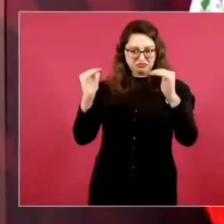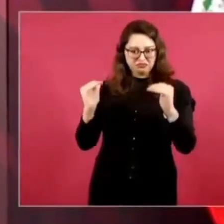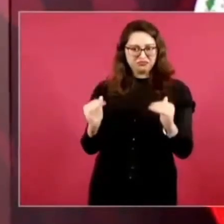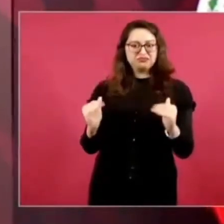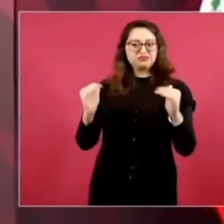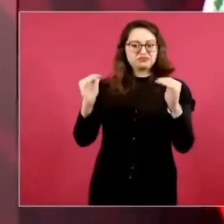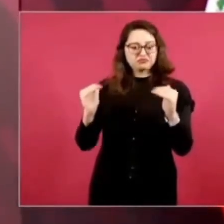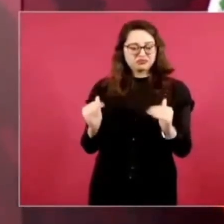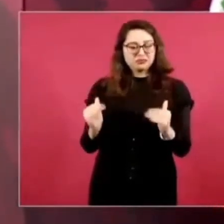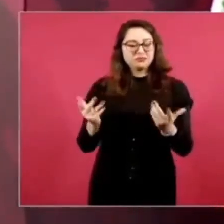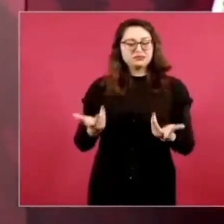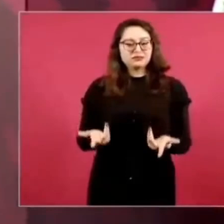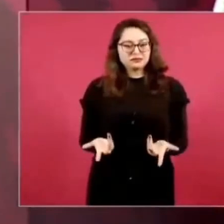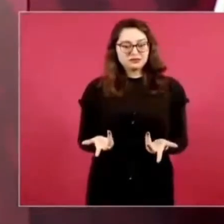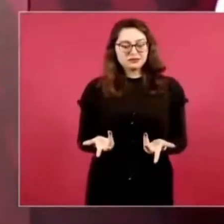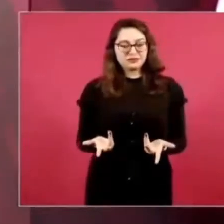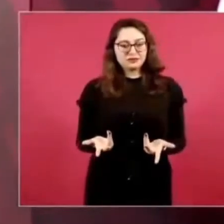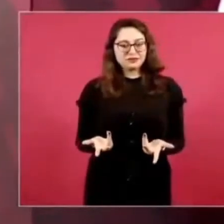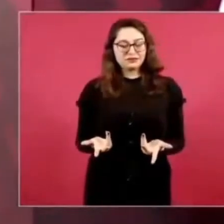es